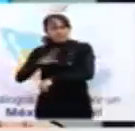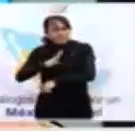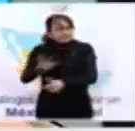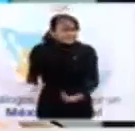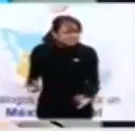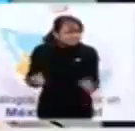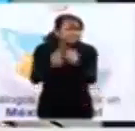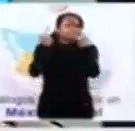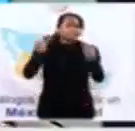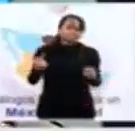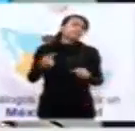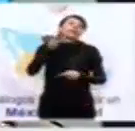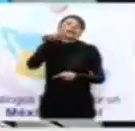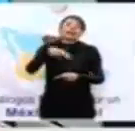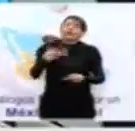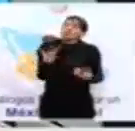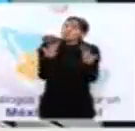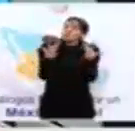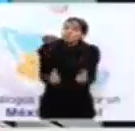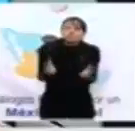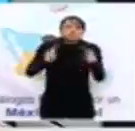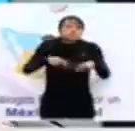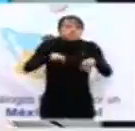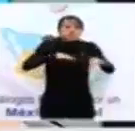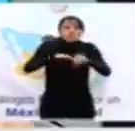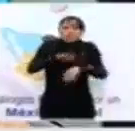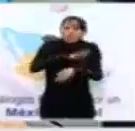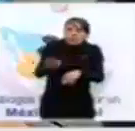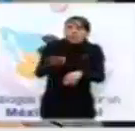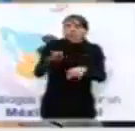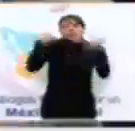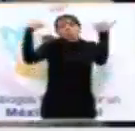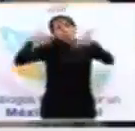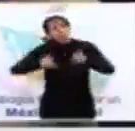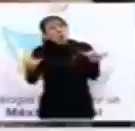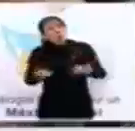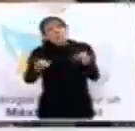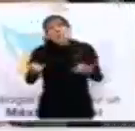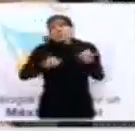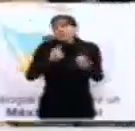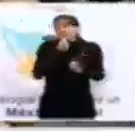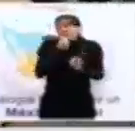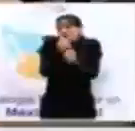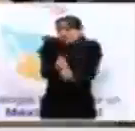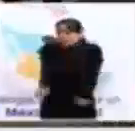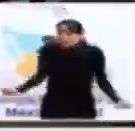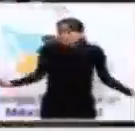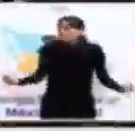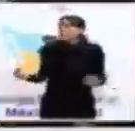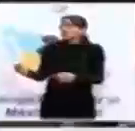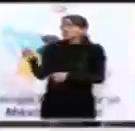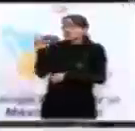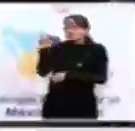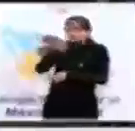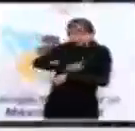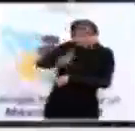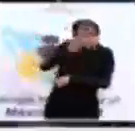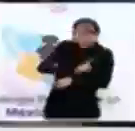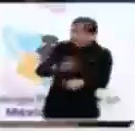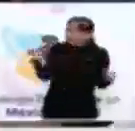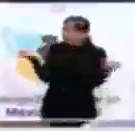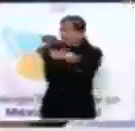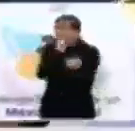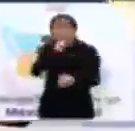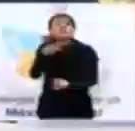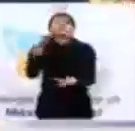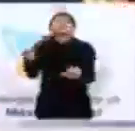de obra de jóvenes o niños. Y digo jóvenes, los jóvenes están ahora, por lo tanto,